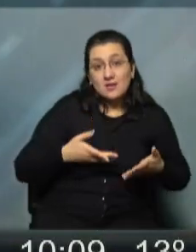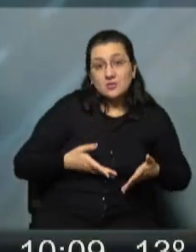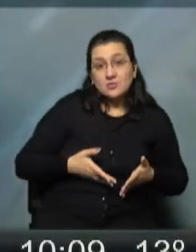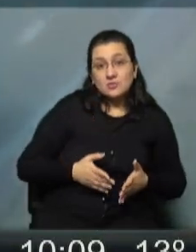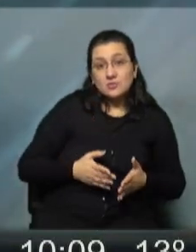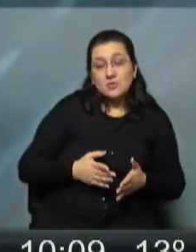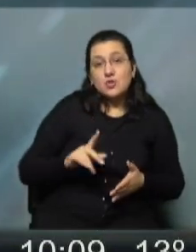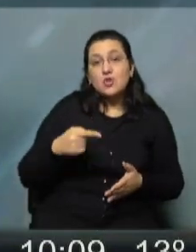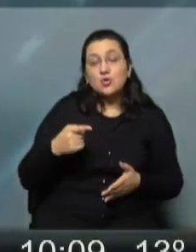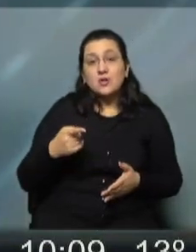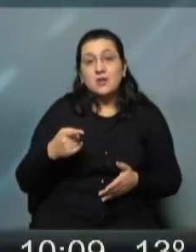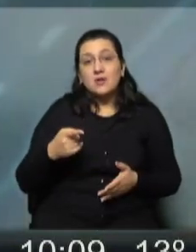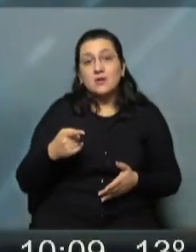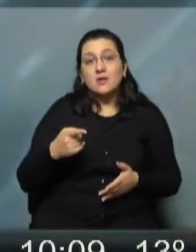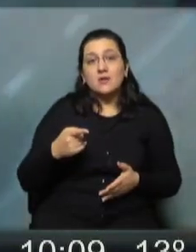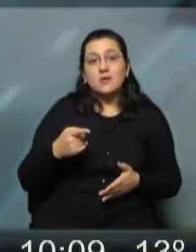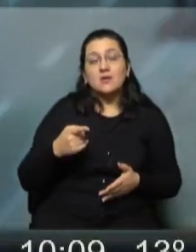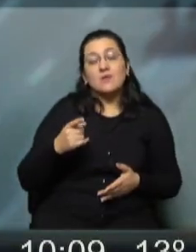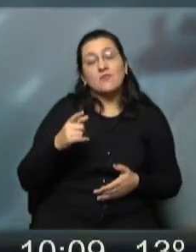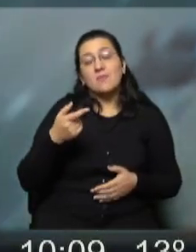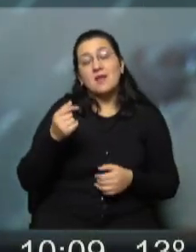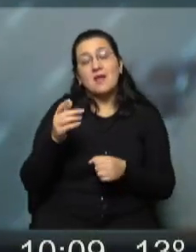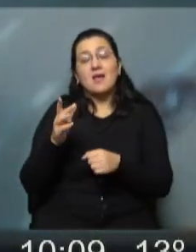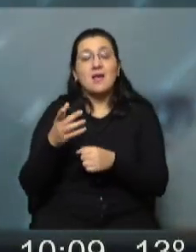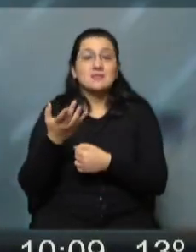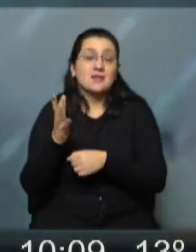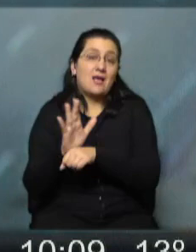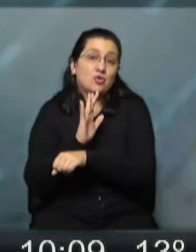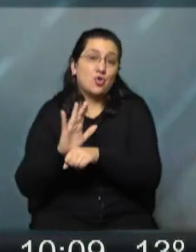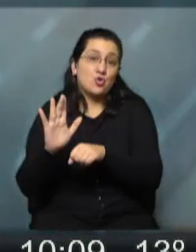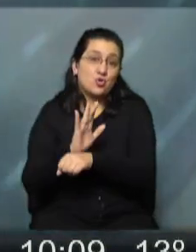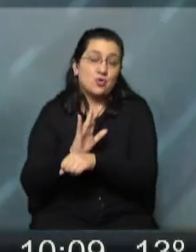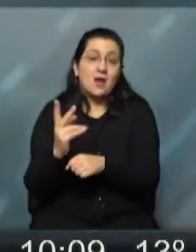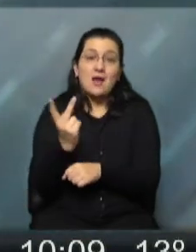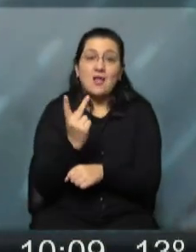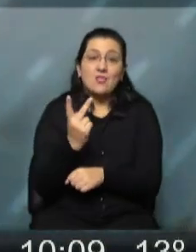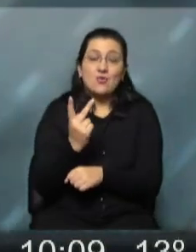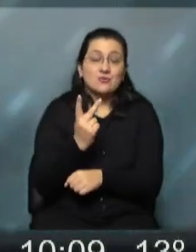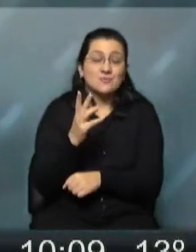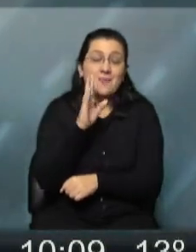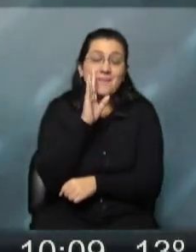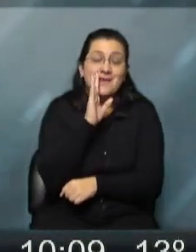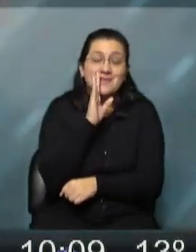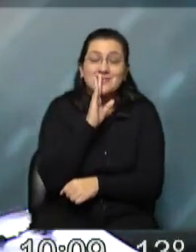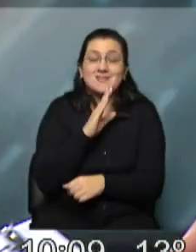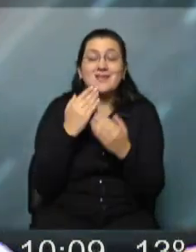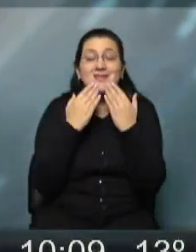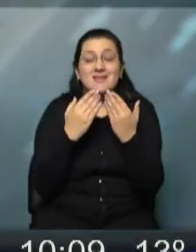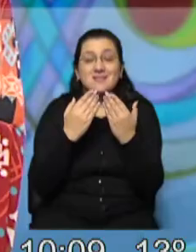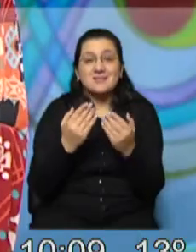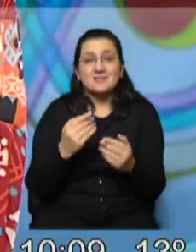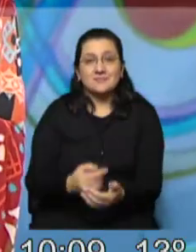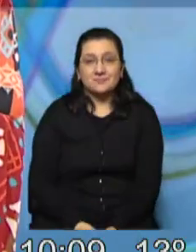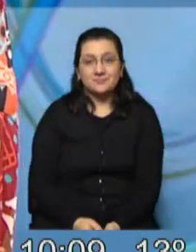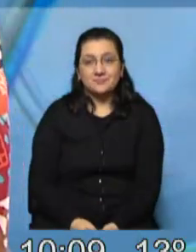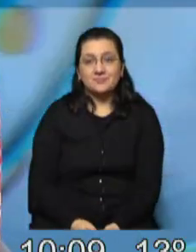parió para el escenario. Y bueno, y a las dos les debo esto que soy. Mirá, te me adelantaste